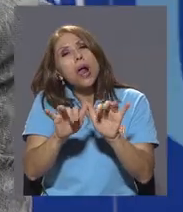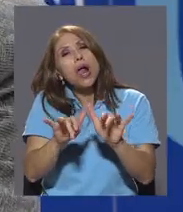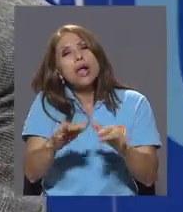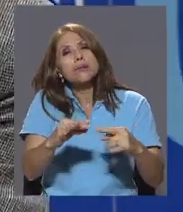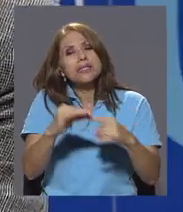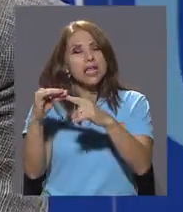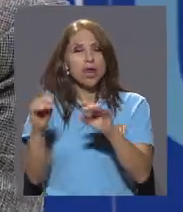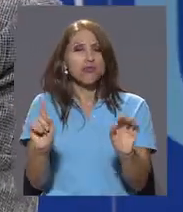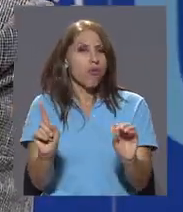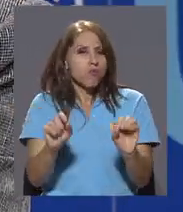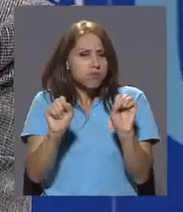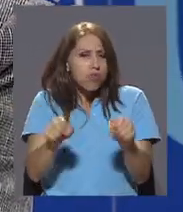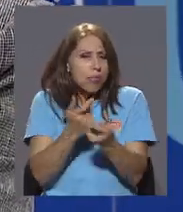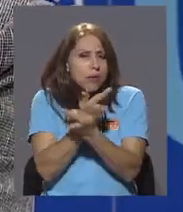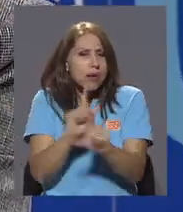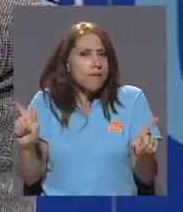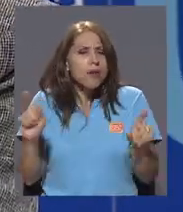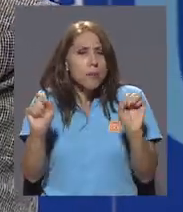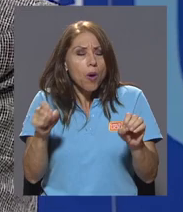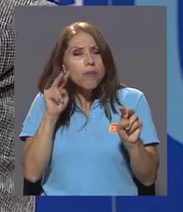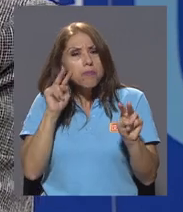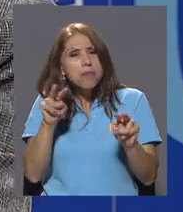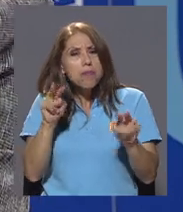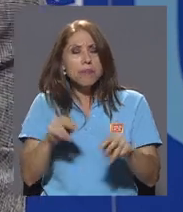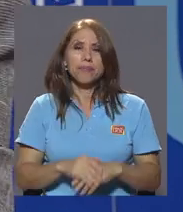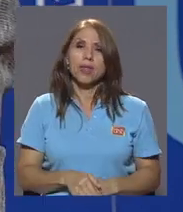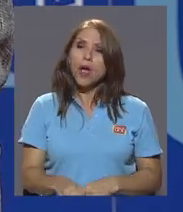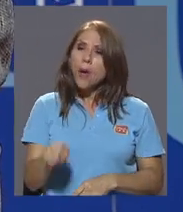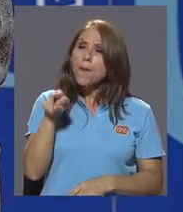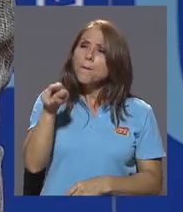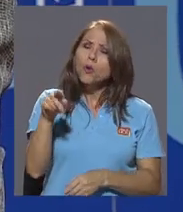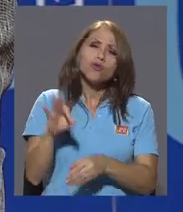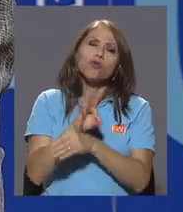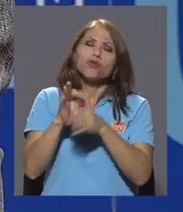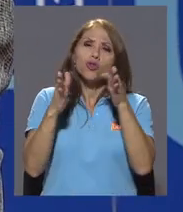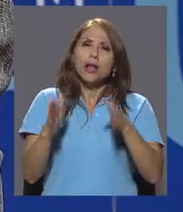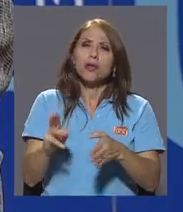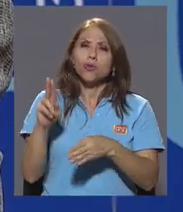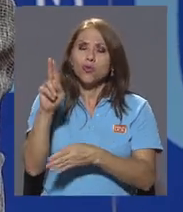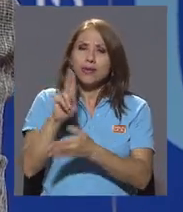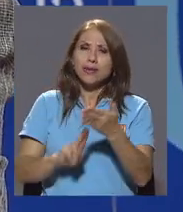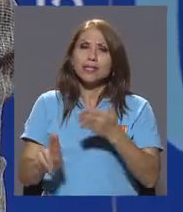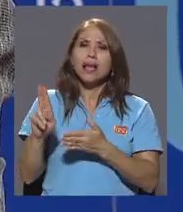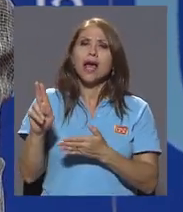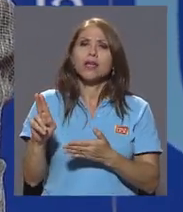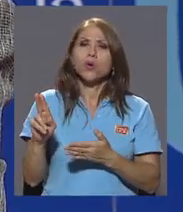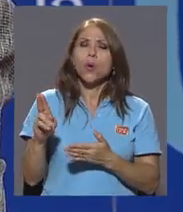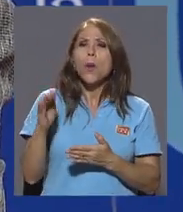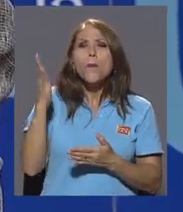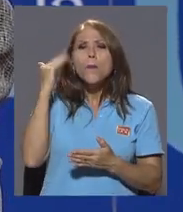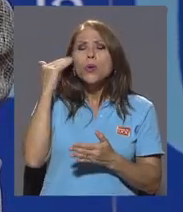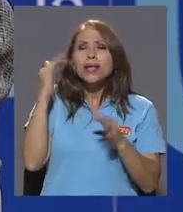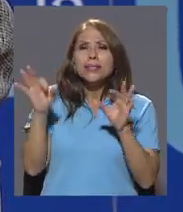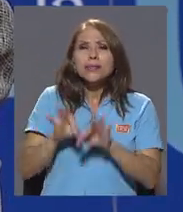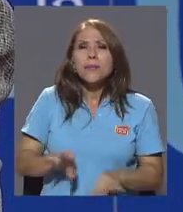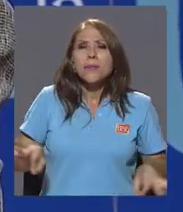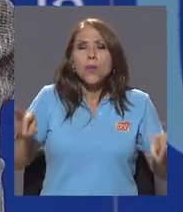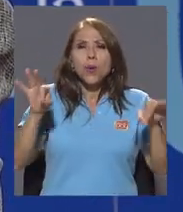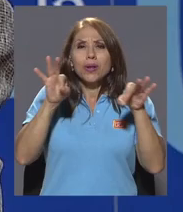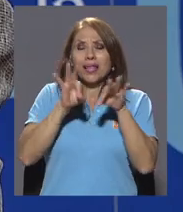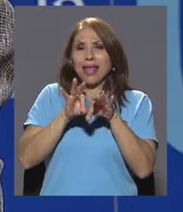porque vos como como funcionario universitario por qué es importante que trabajemos desde la